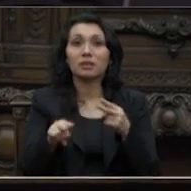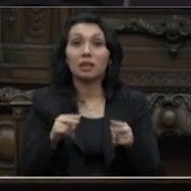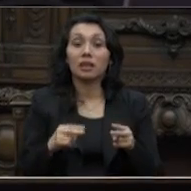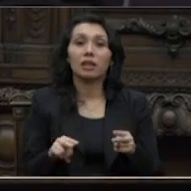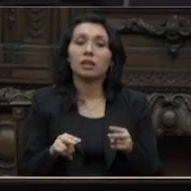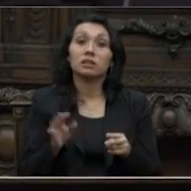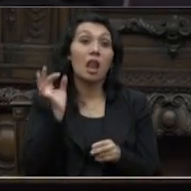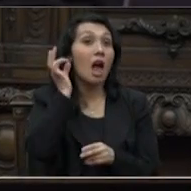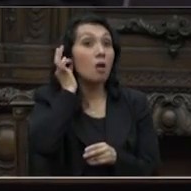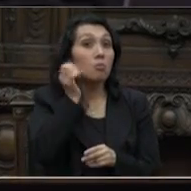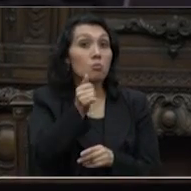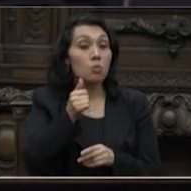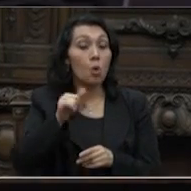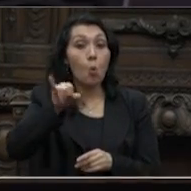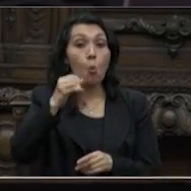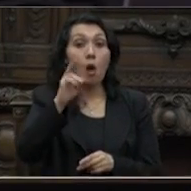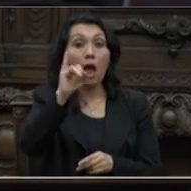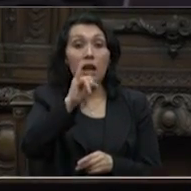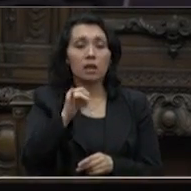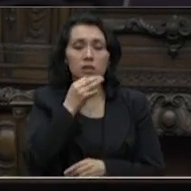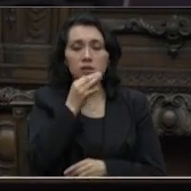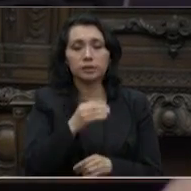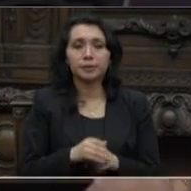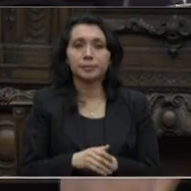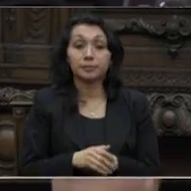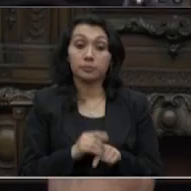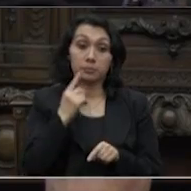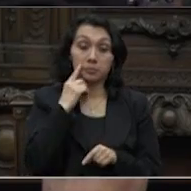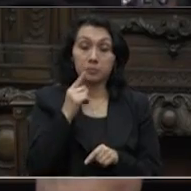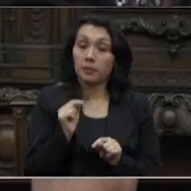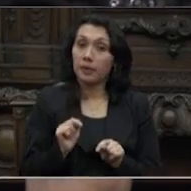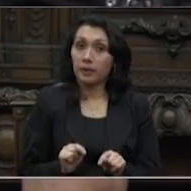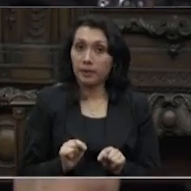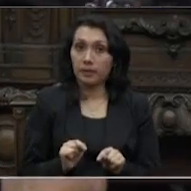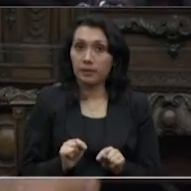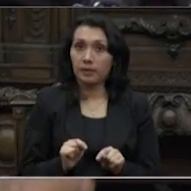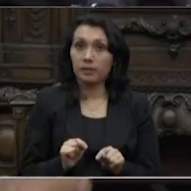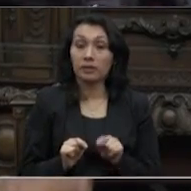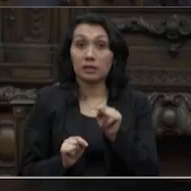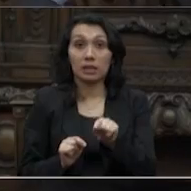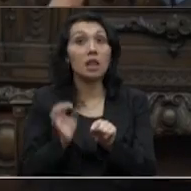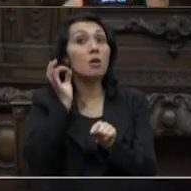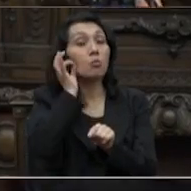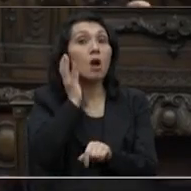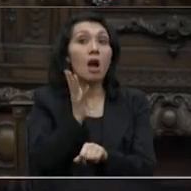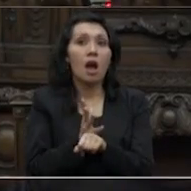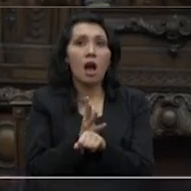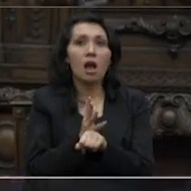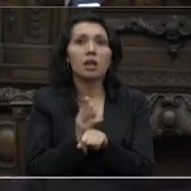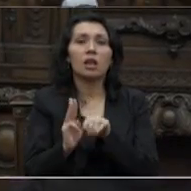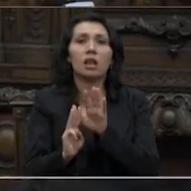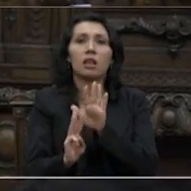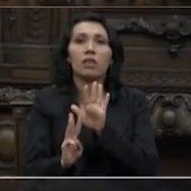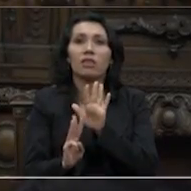a las mujeres de Juárez y se dice, mire, aquí hay, esta mujer tiene